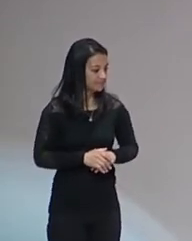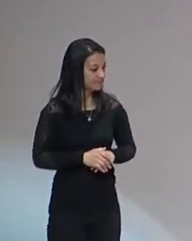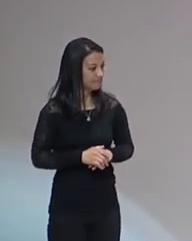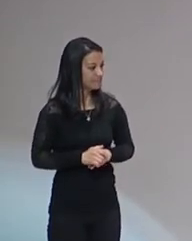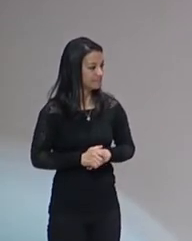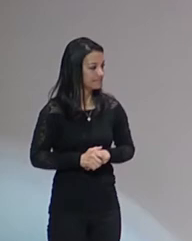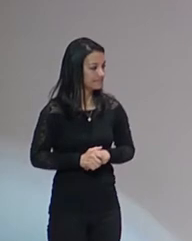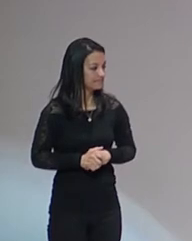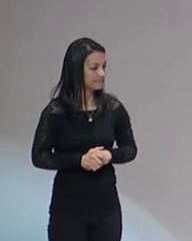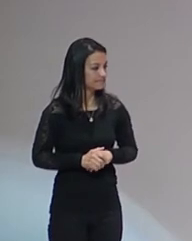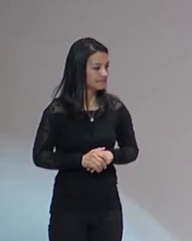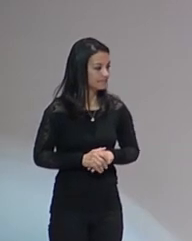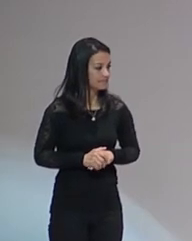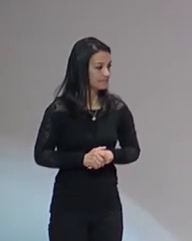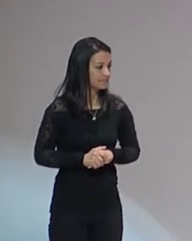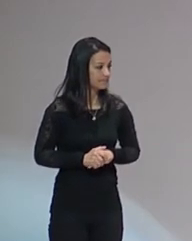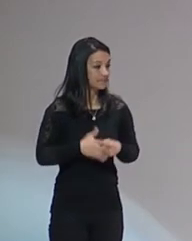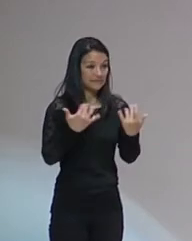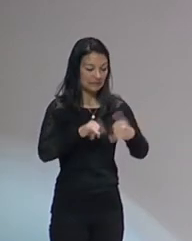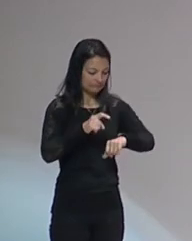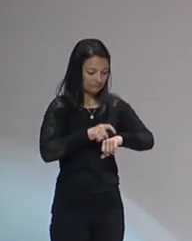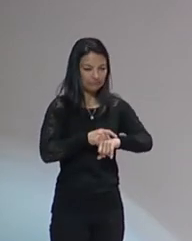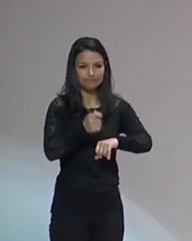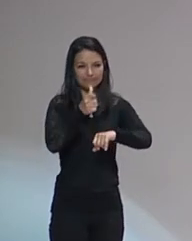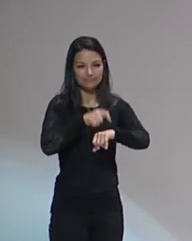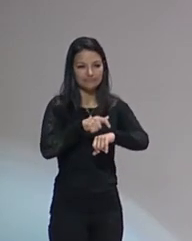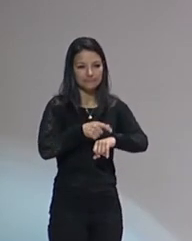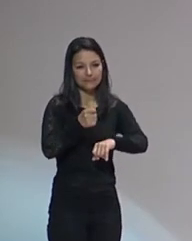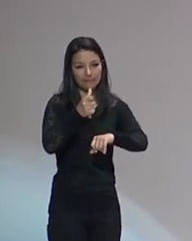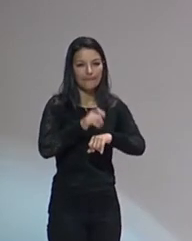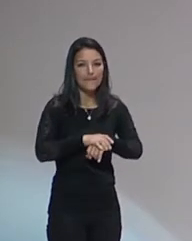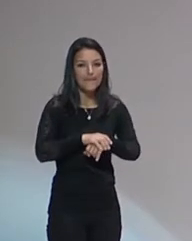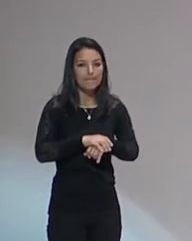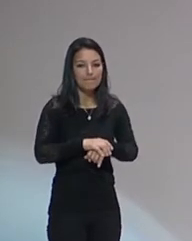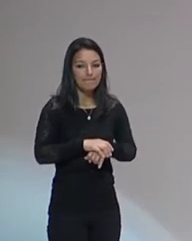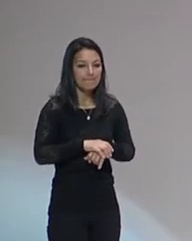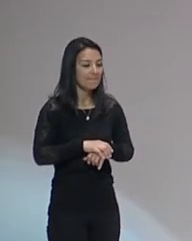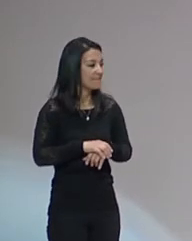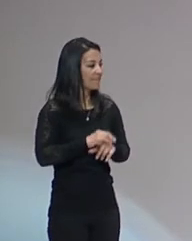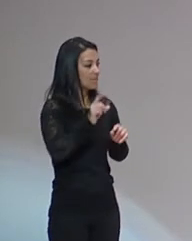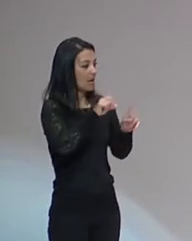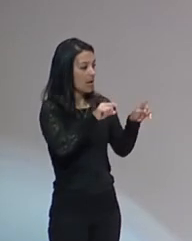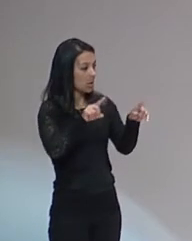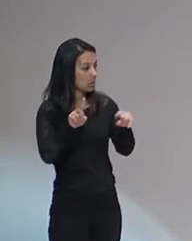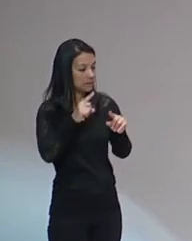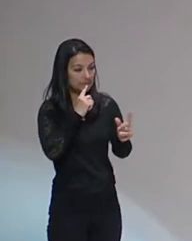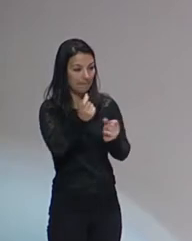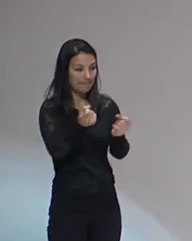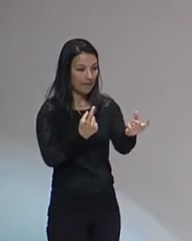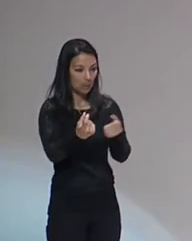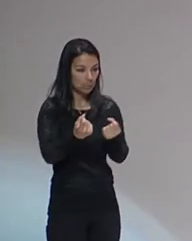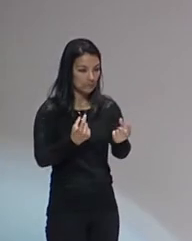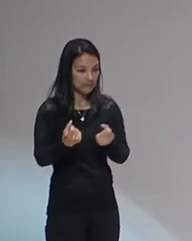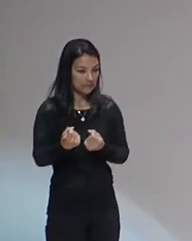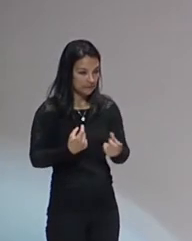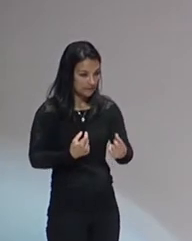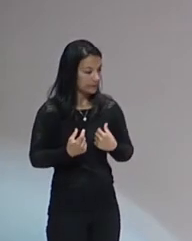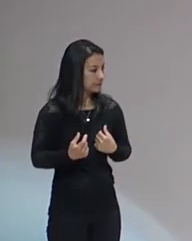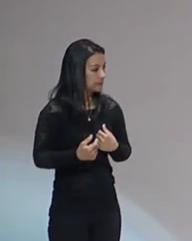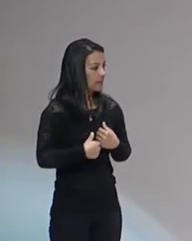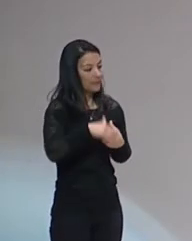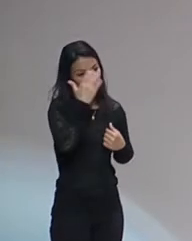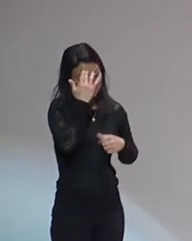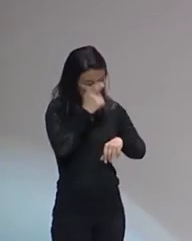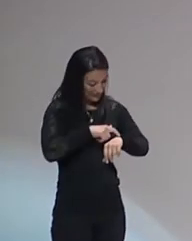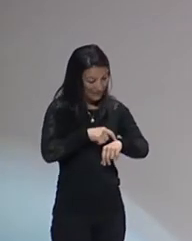Bueno, tenemos ya muy poco tiempo. Hay unas preguntas, pero en realidad, como sé que tenemos